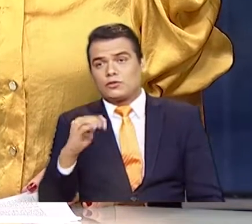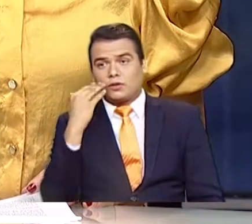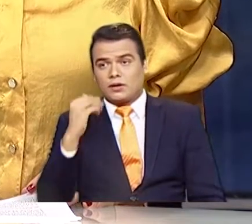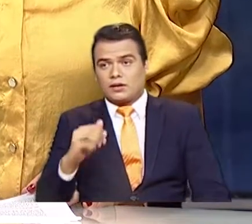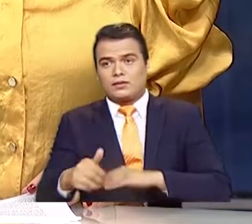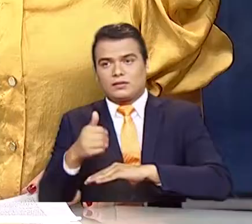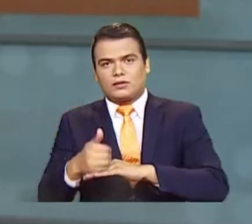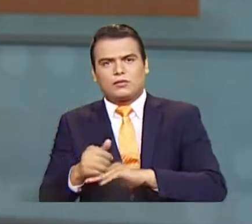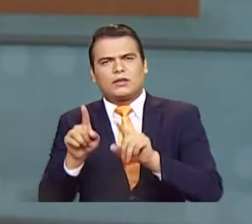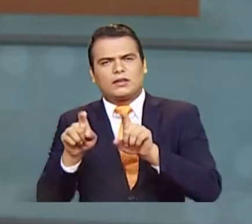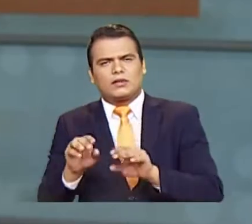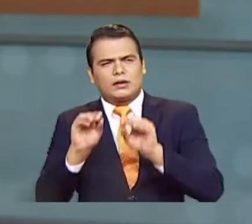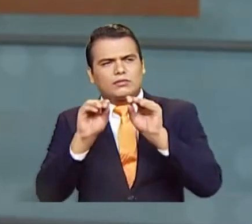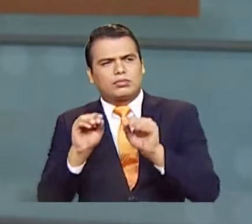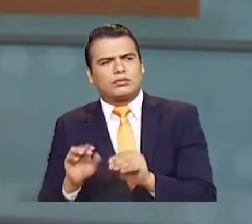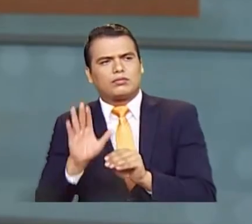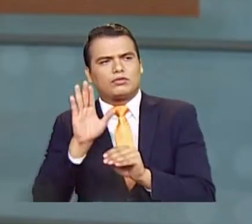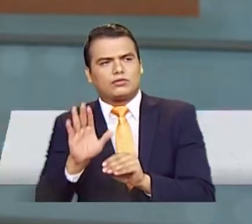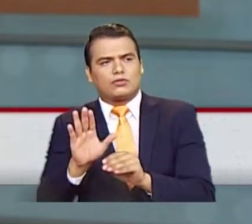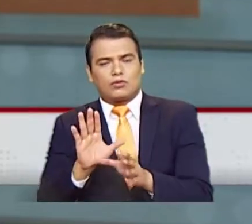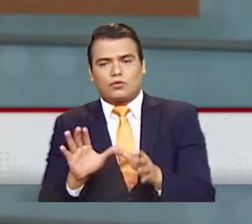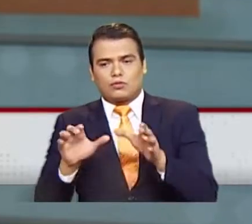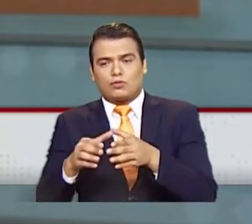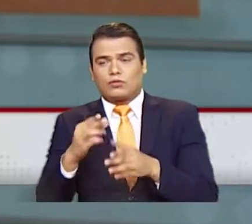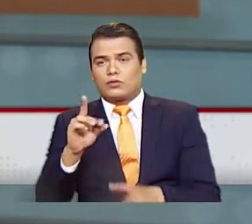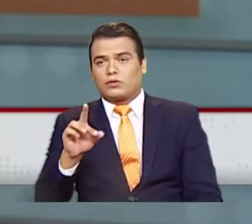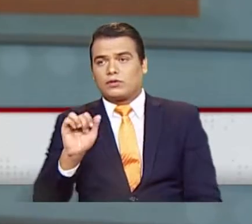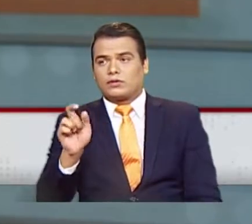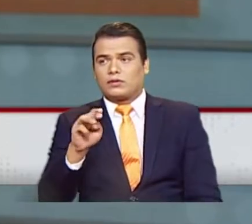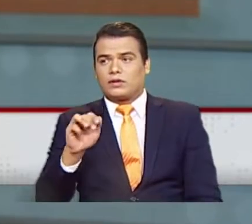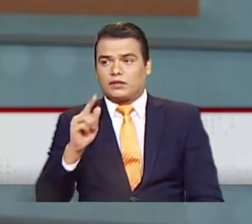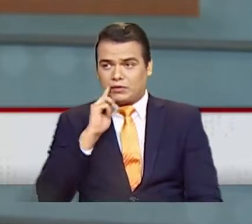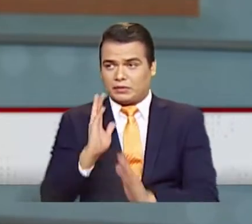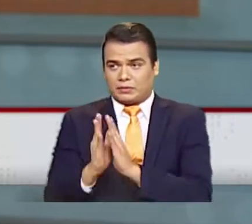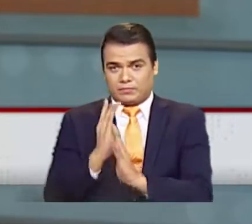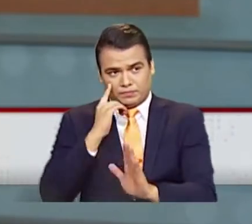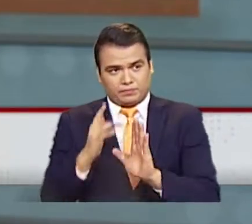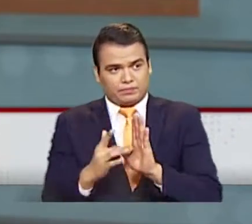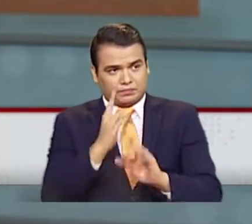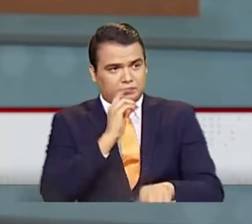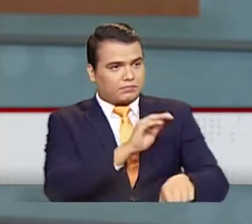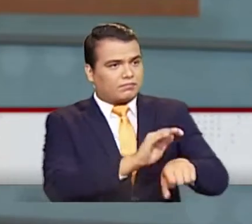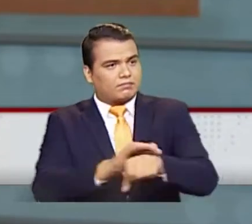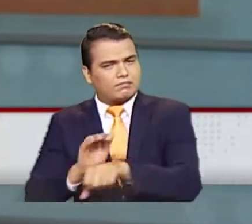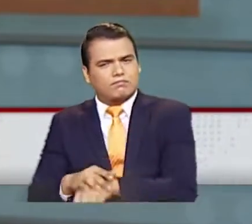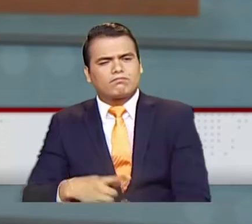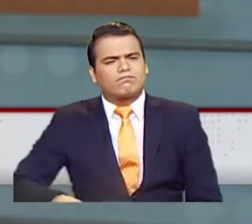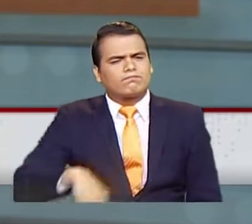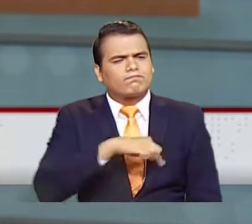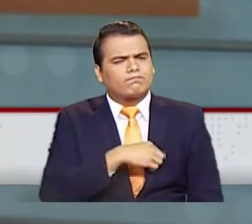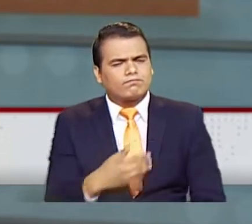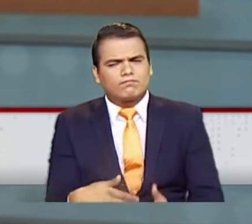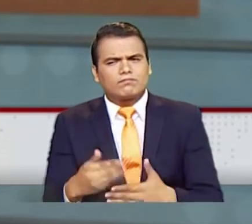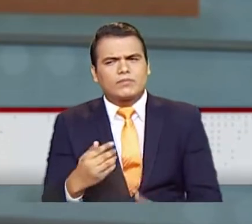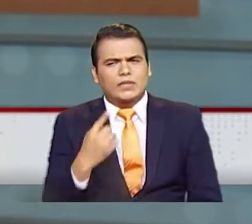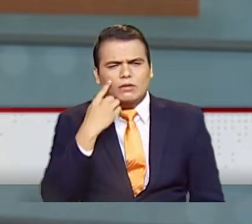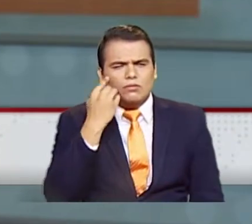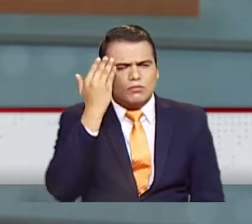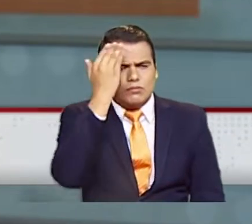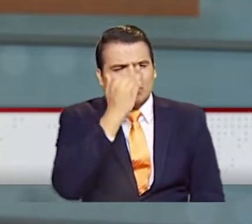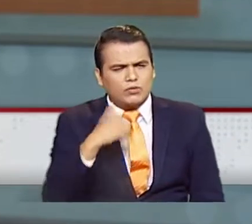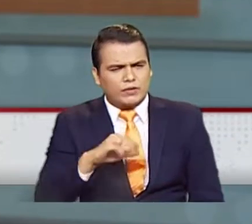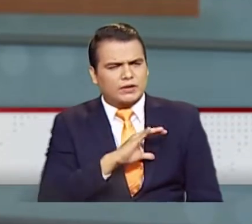directora para contarles de un experimento una prueba piloto que estamos haciendo para la ciudad